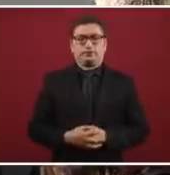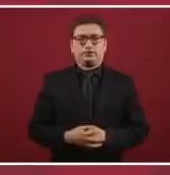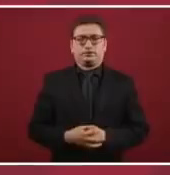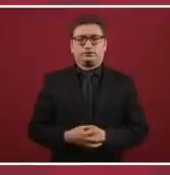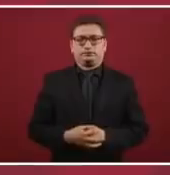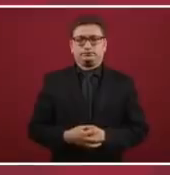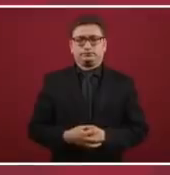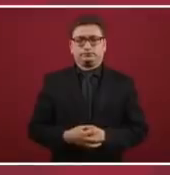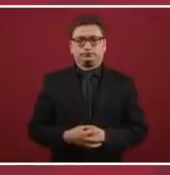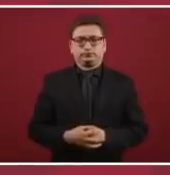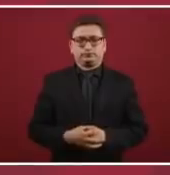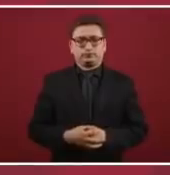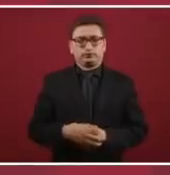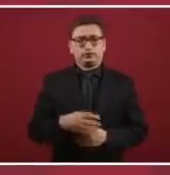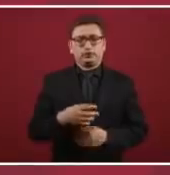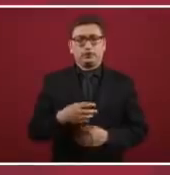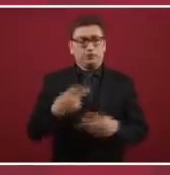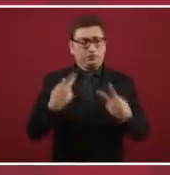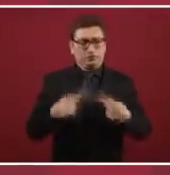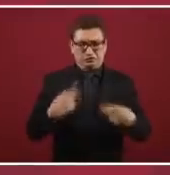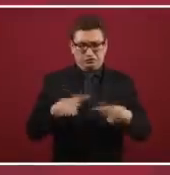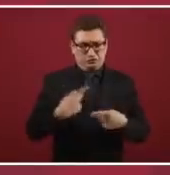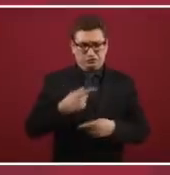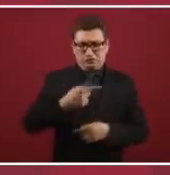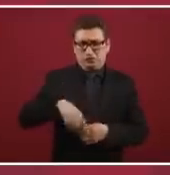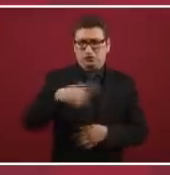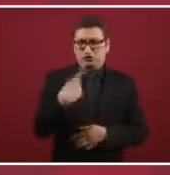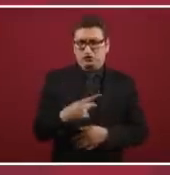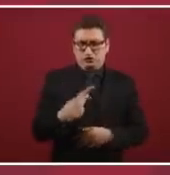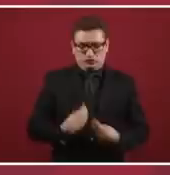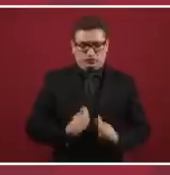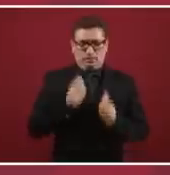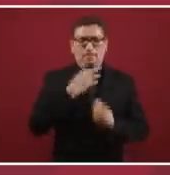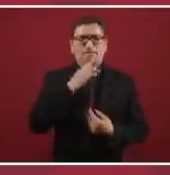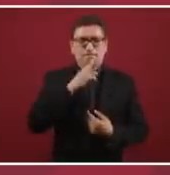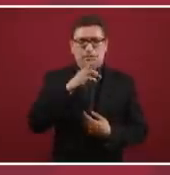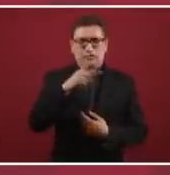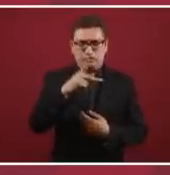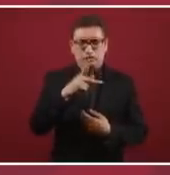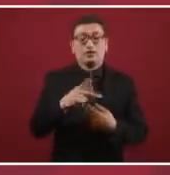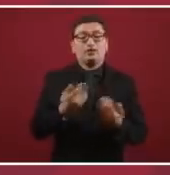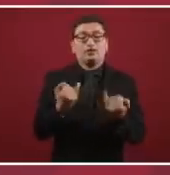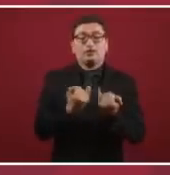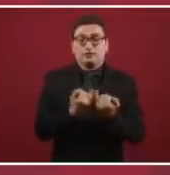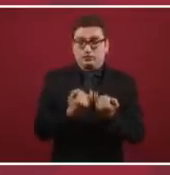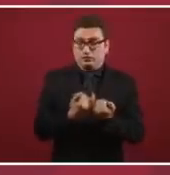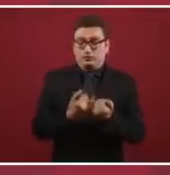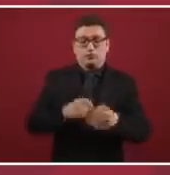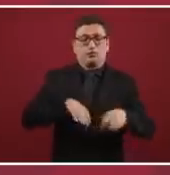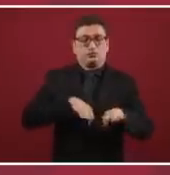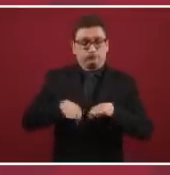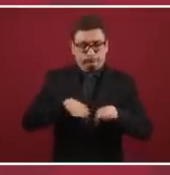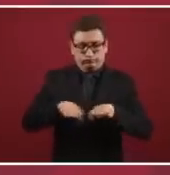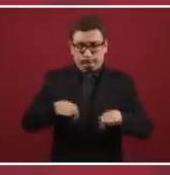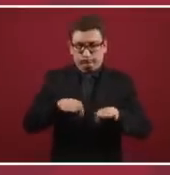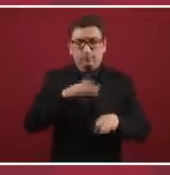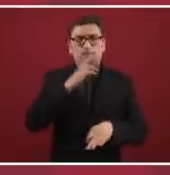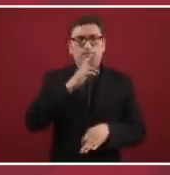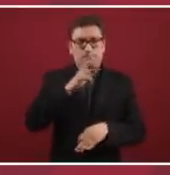el mejorar las condiciones de vida, las condiciones de trabajo del pueblo de México,